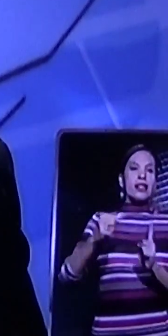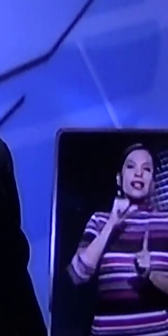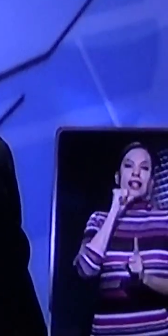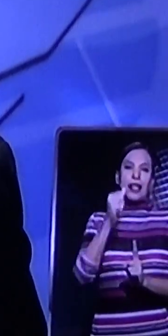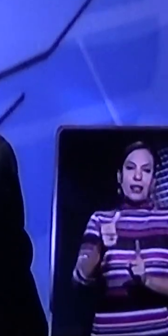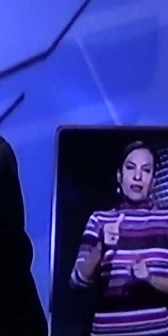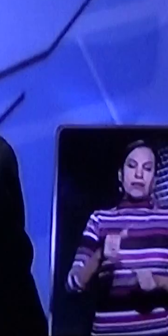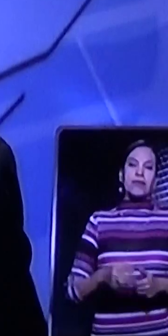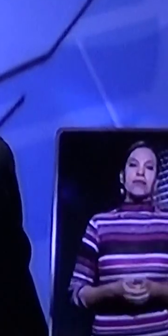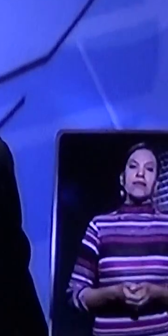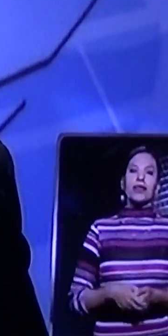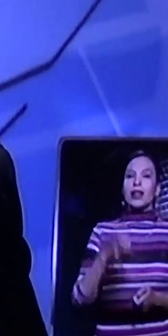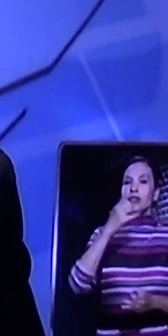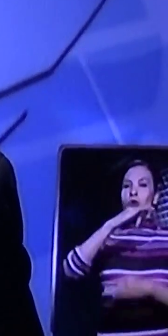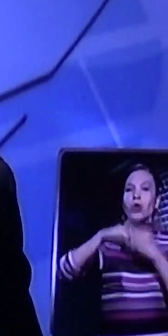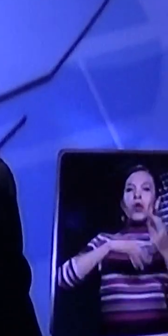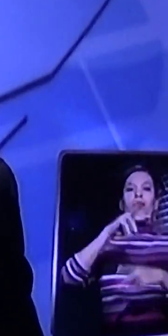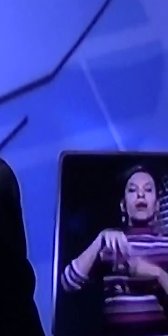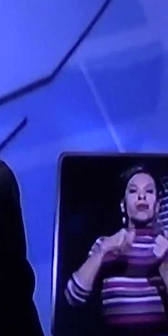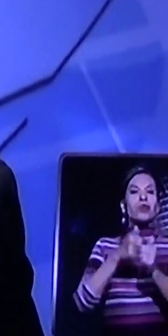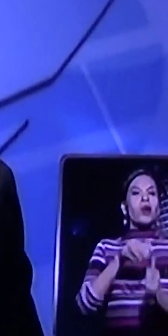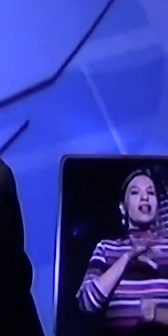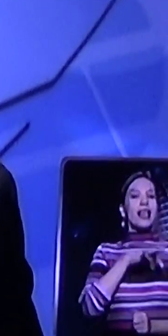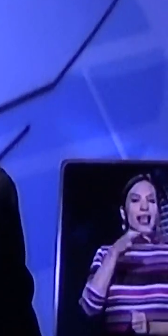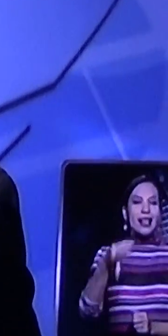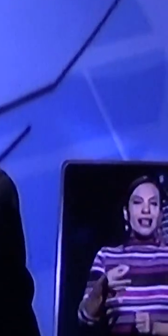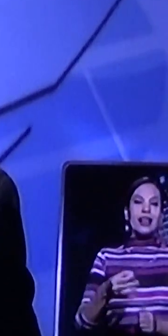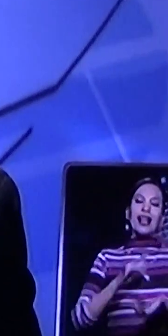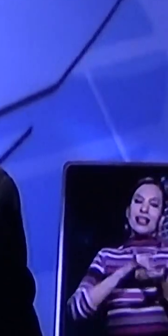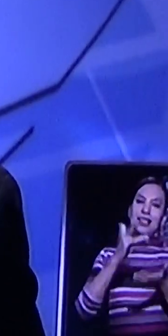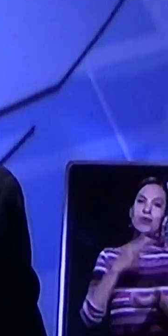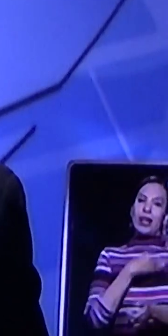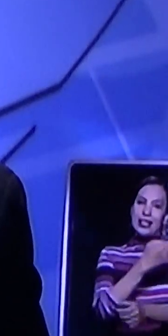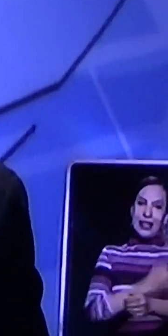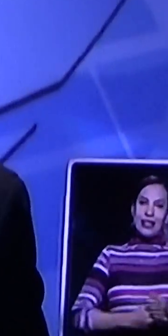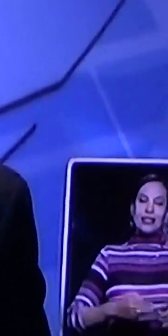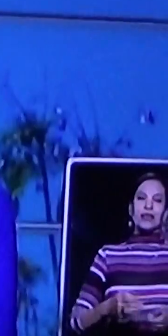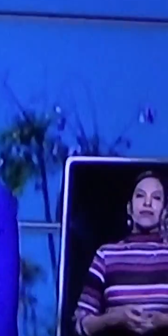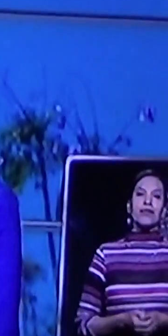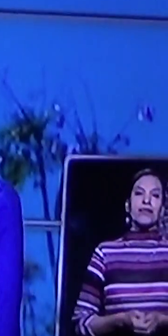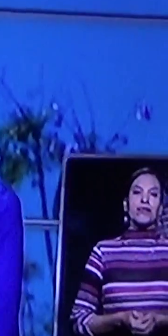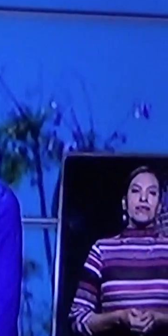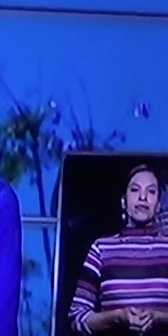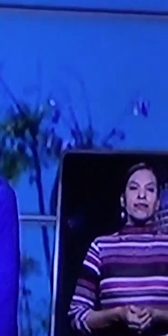tampoco contagiosos. Es todo por mi parte, volvemos con Lolita Ayala. Gracias, buenas tardes.